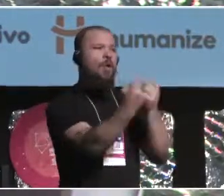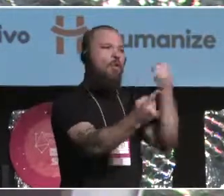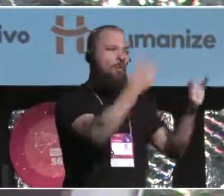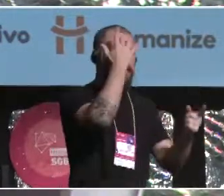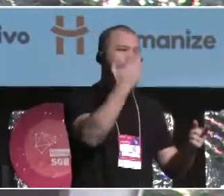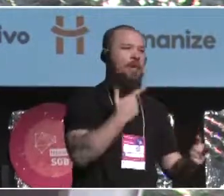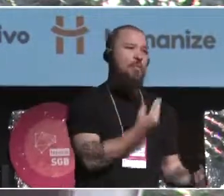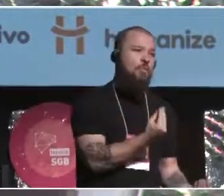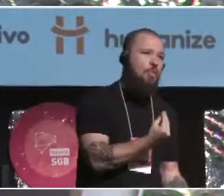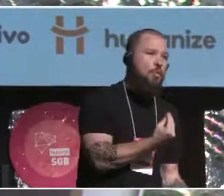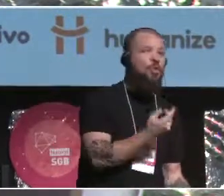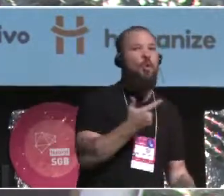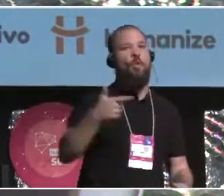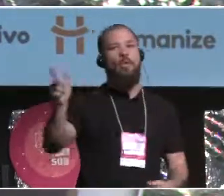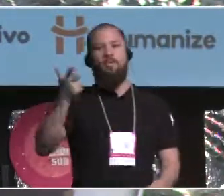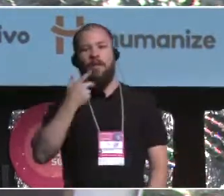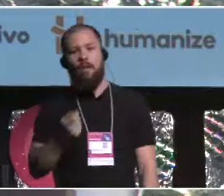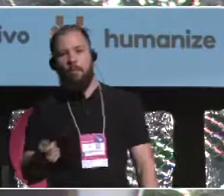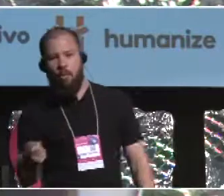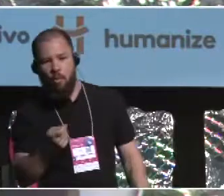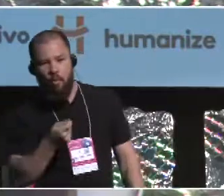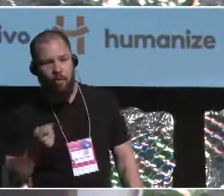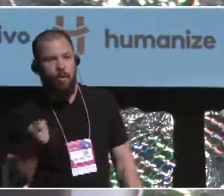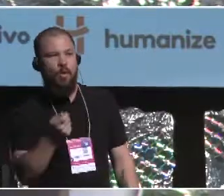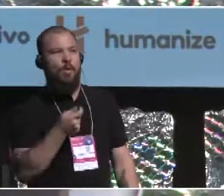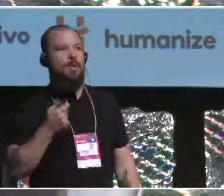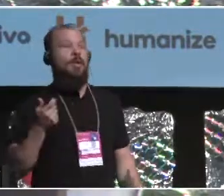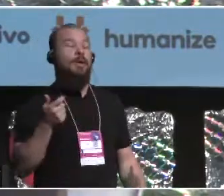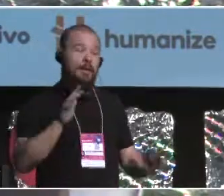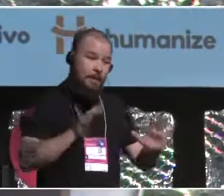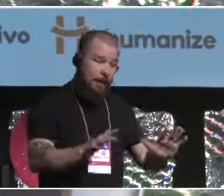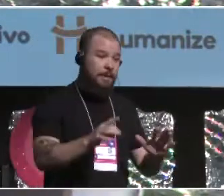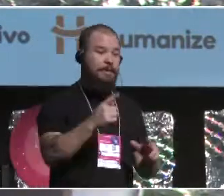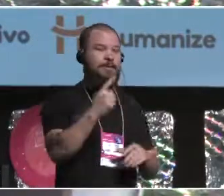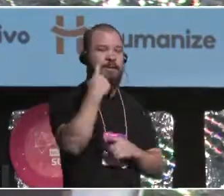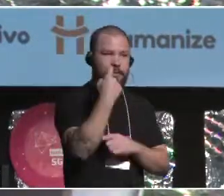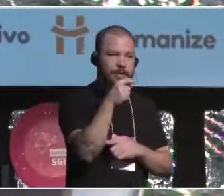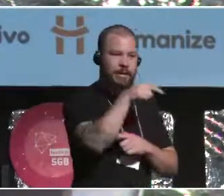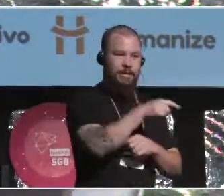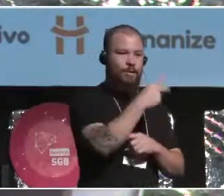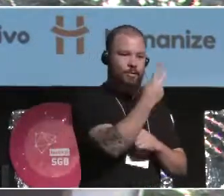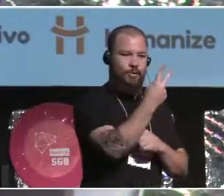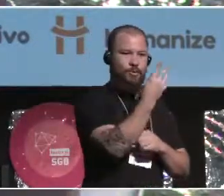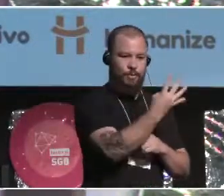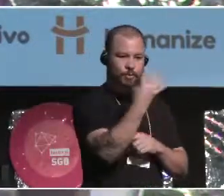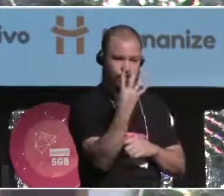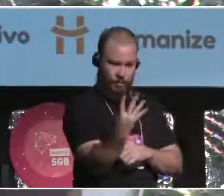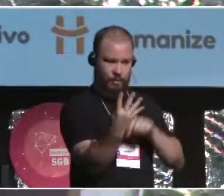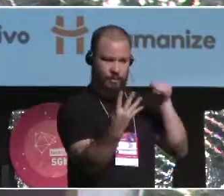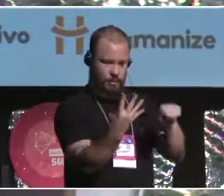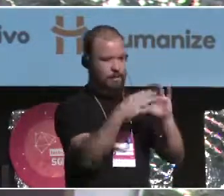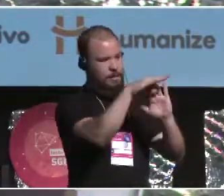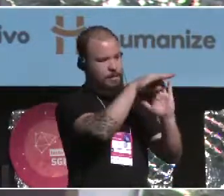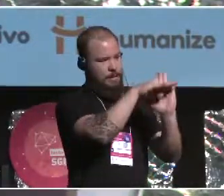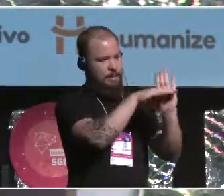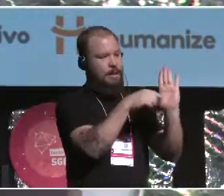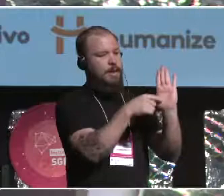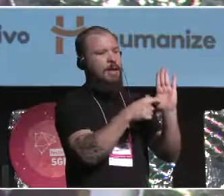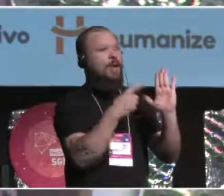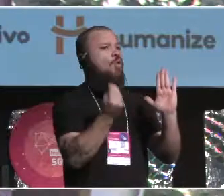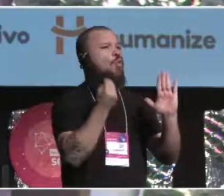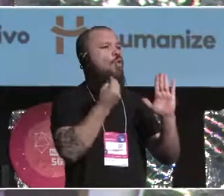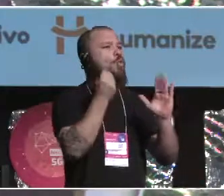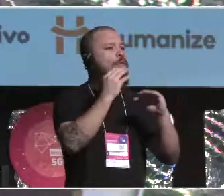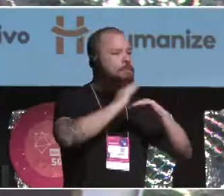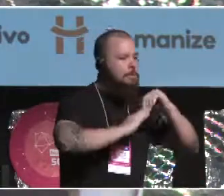puede ser amplio. Pero lo interesante es que esos 244 indicadores, ¿cómo se construyeron? A